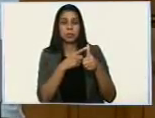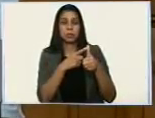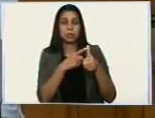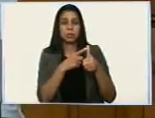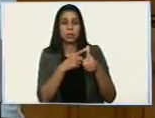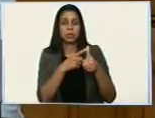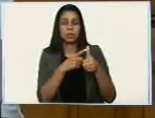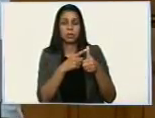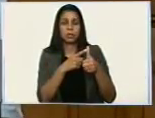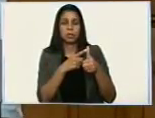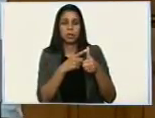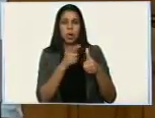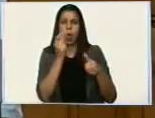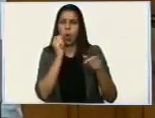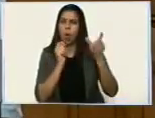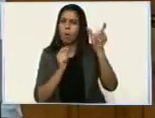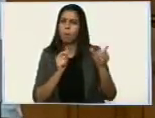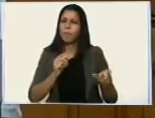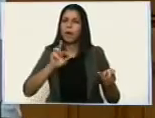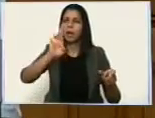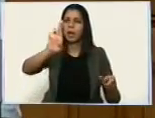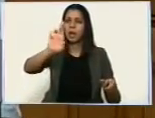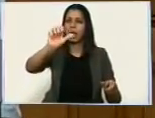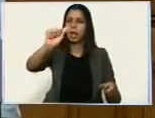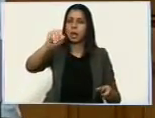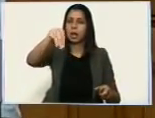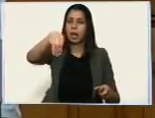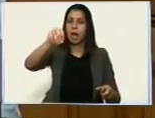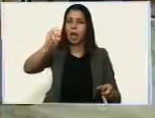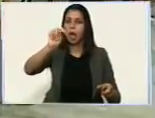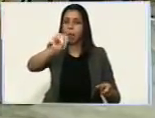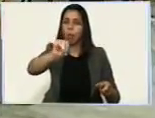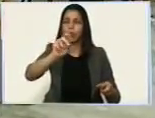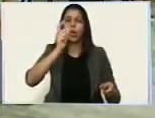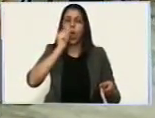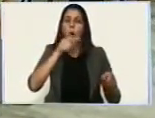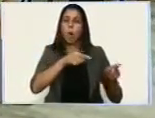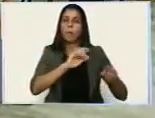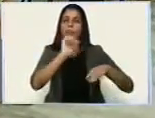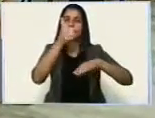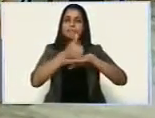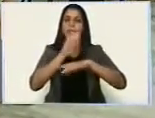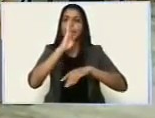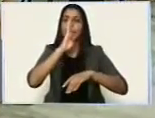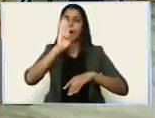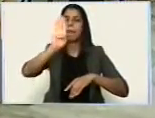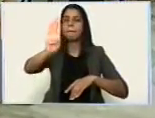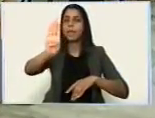camarada Ramón Lobo al frente del Banco Central de Venezuela.